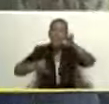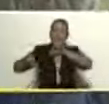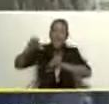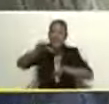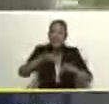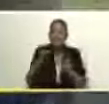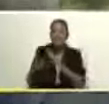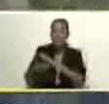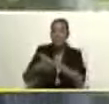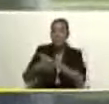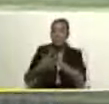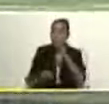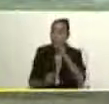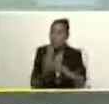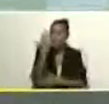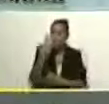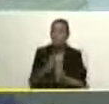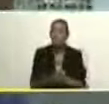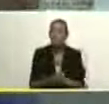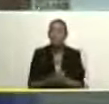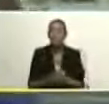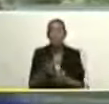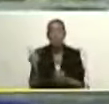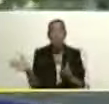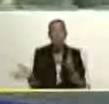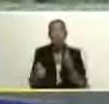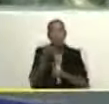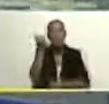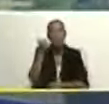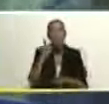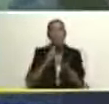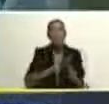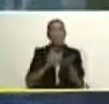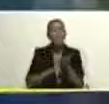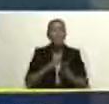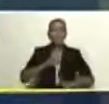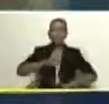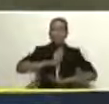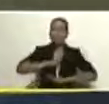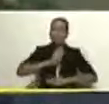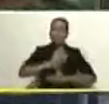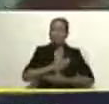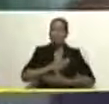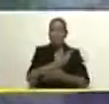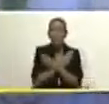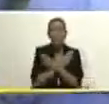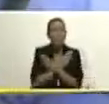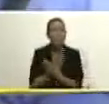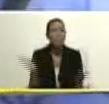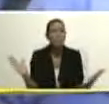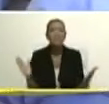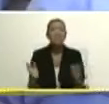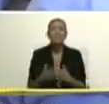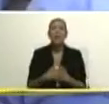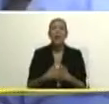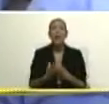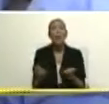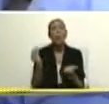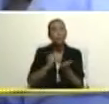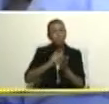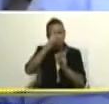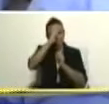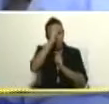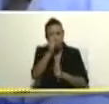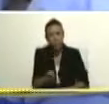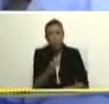y tecnología. Por eso, bueno, hoy nos encontramos de verdad complacidos con todo este trabajo y queremos reconocerle